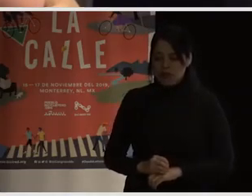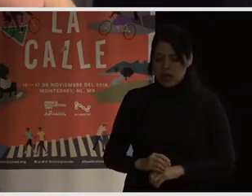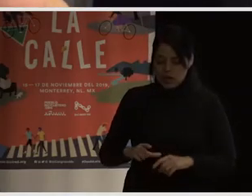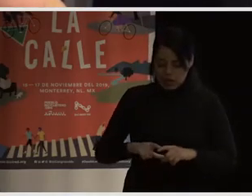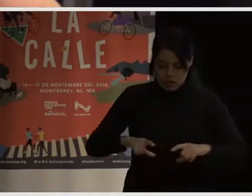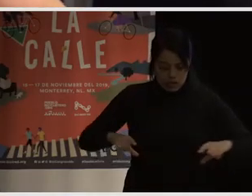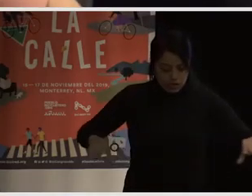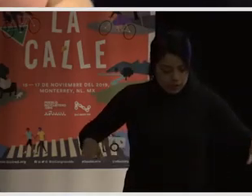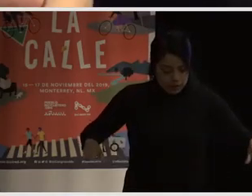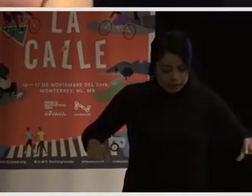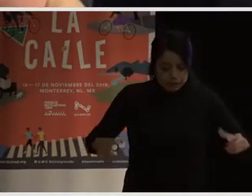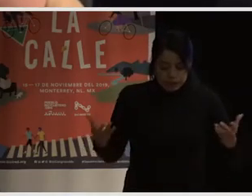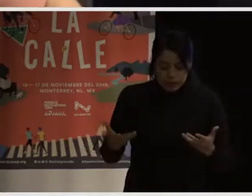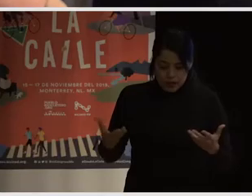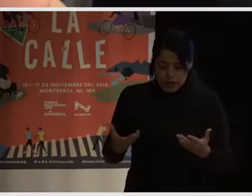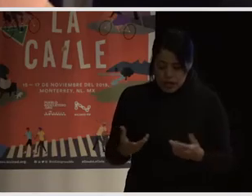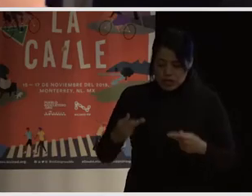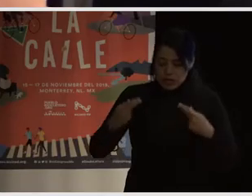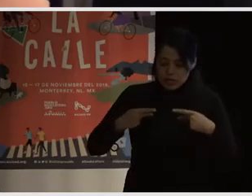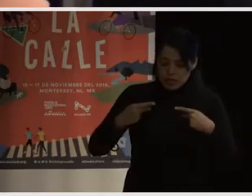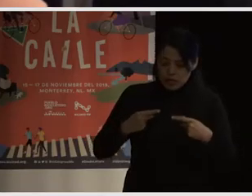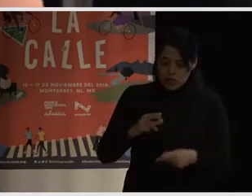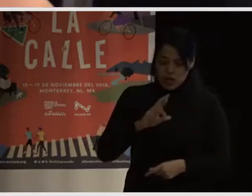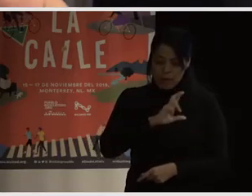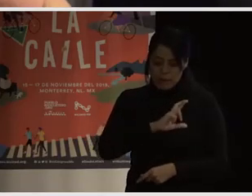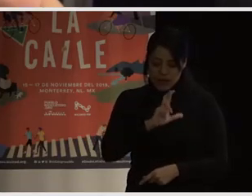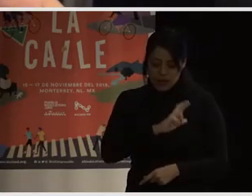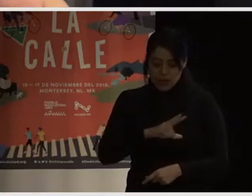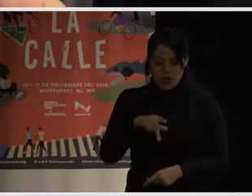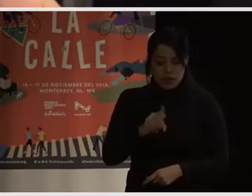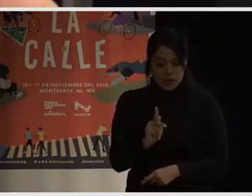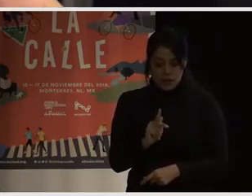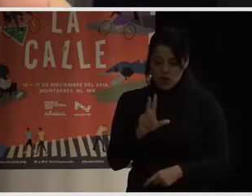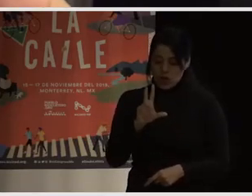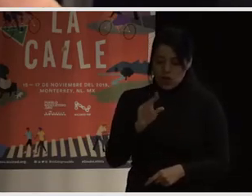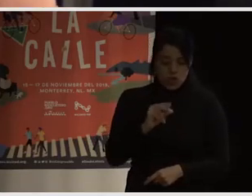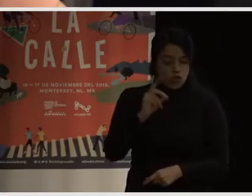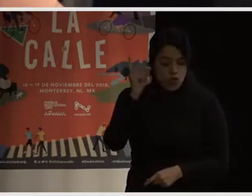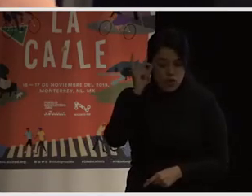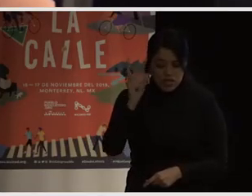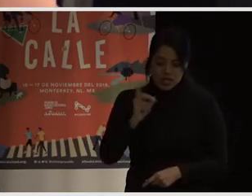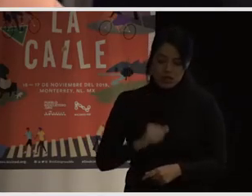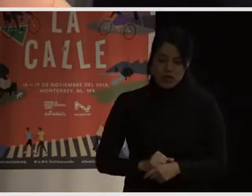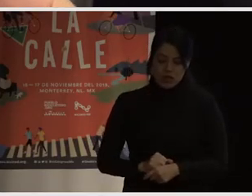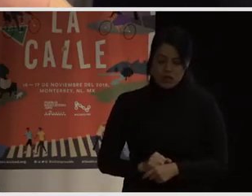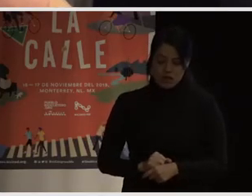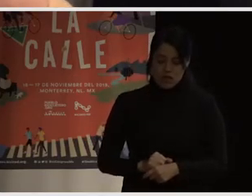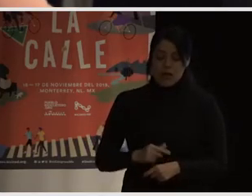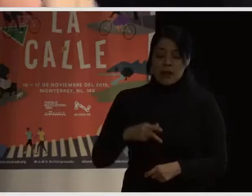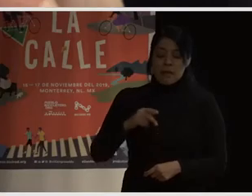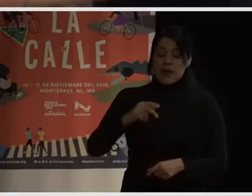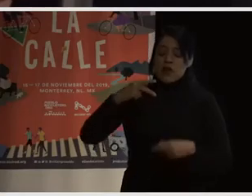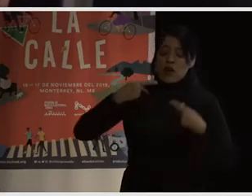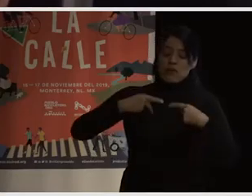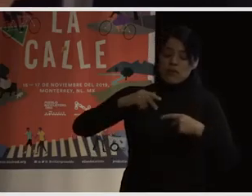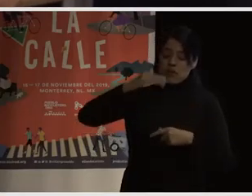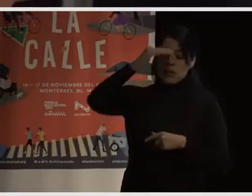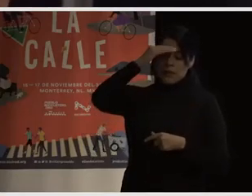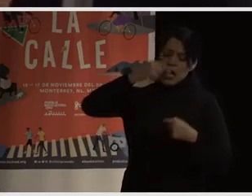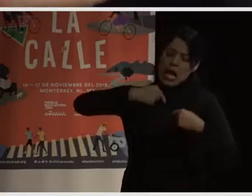realiza la hace el particular pero no le pertenece sin embargo él piensa que su ya le pertenece la ciudad es el